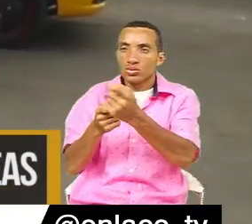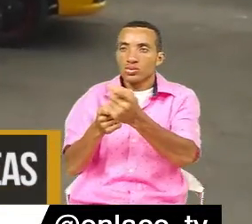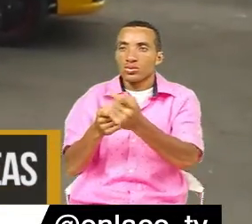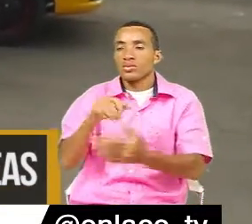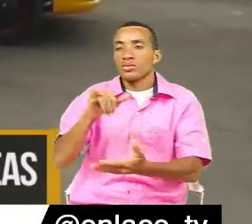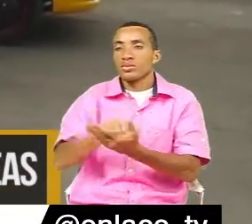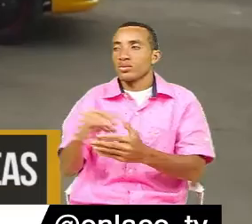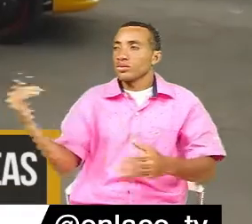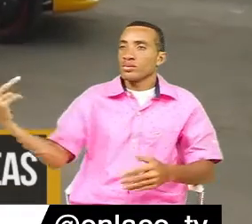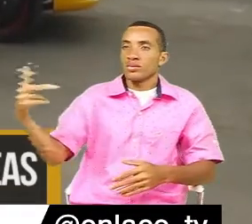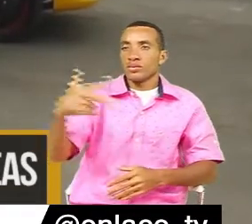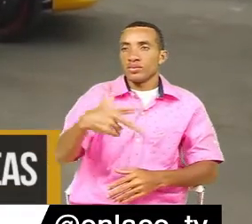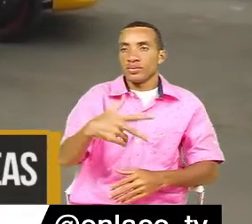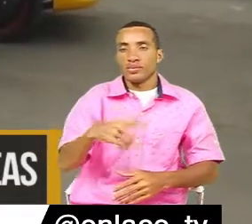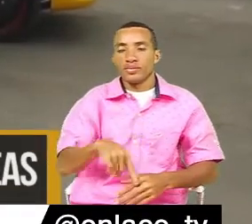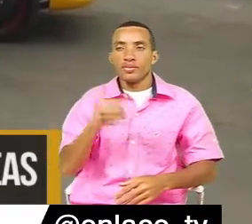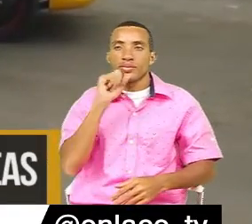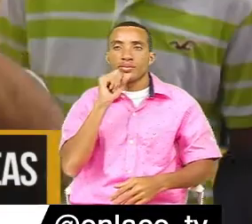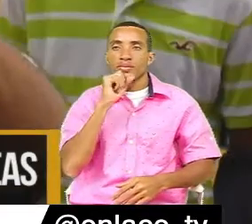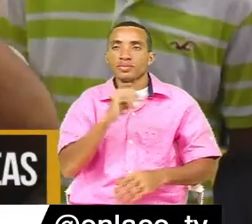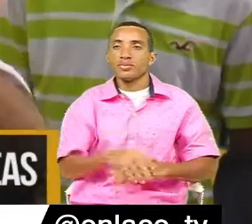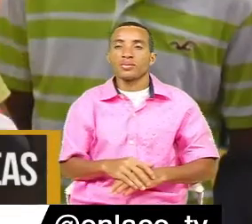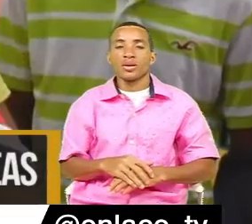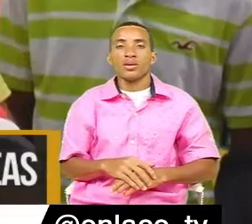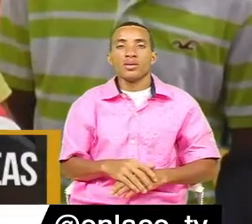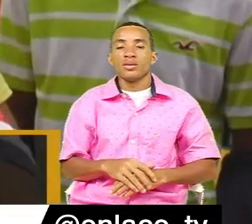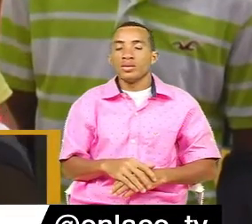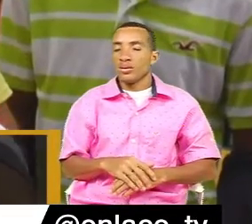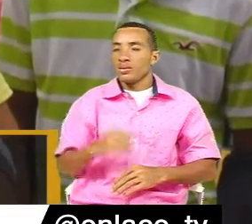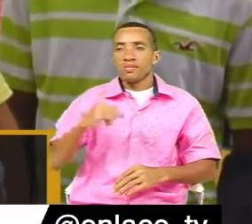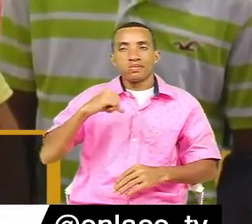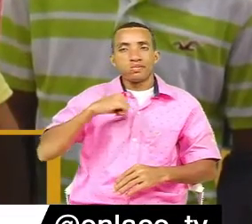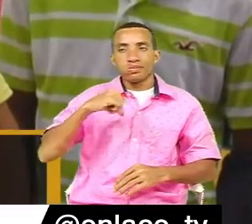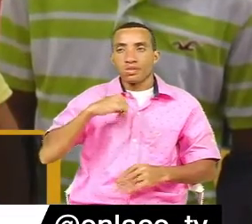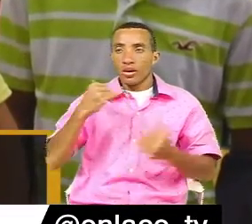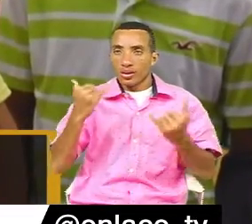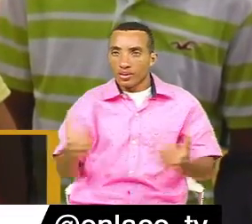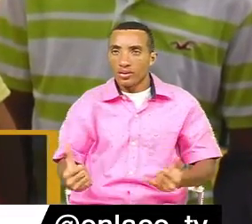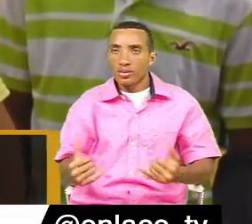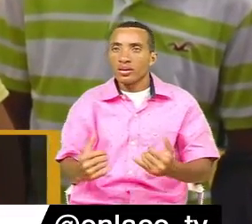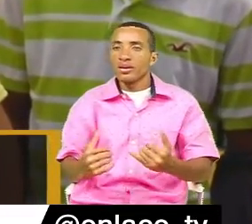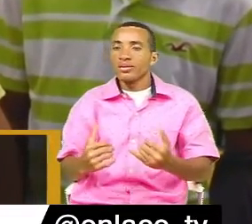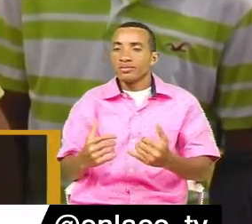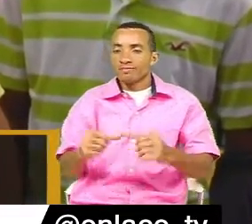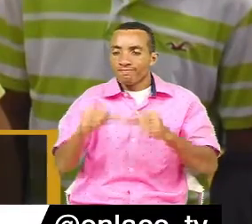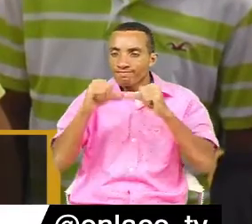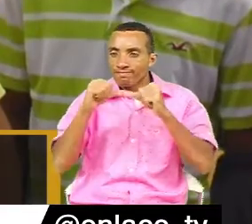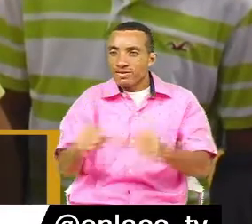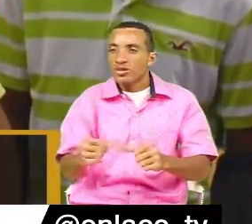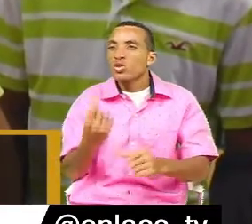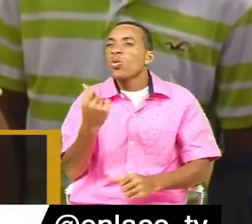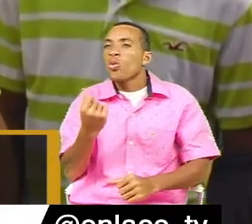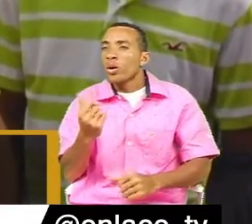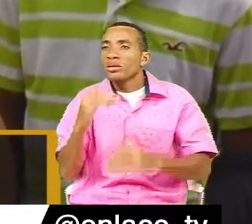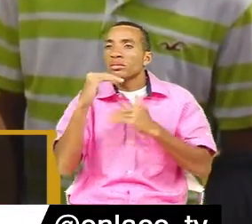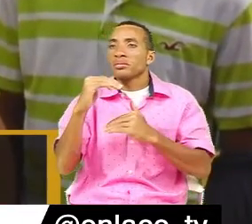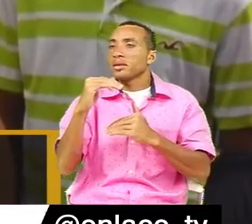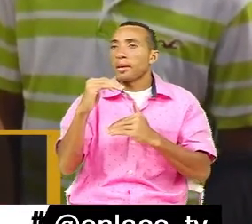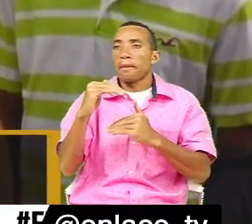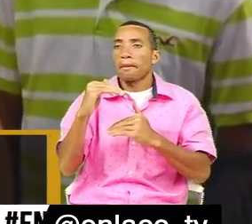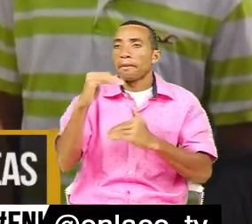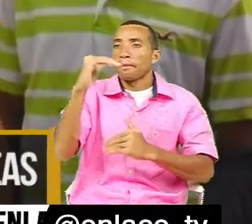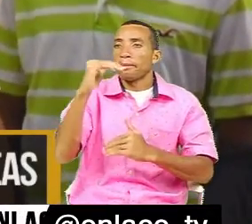hacia Barranca Bermeja. No tenemos en estos momentos unas tarifas desde el año 2014 donde no han aumentado por parte